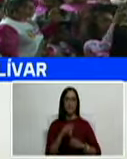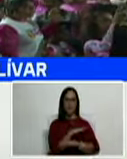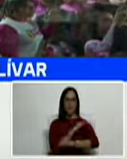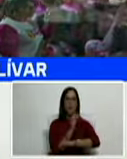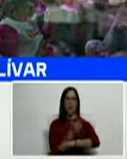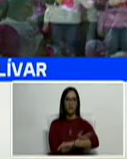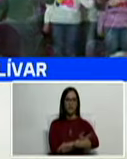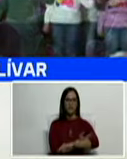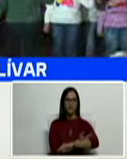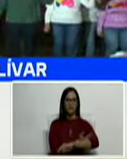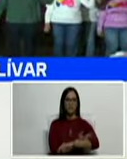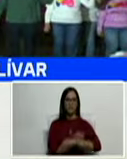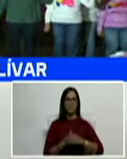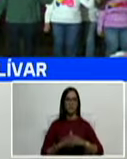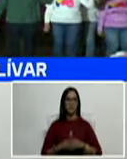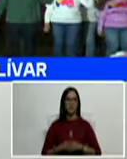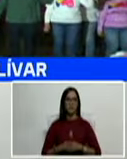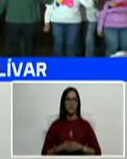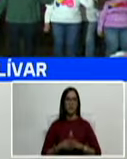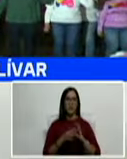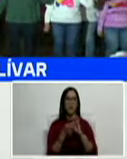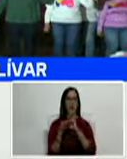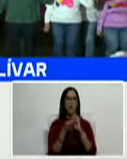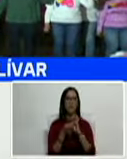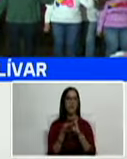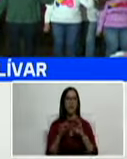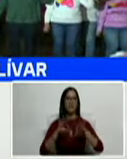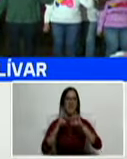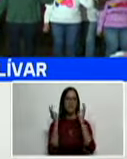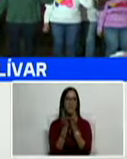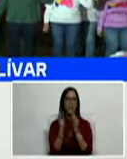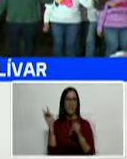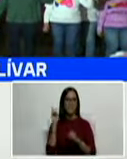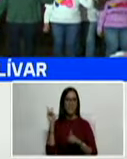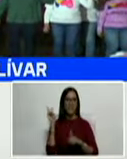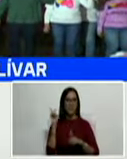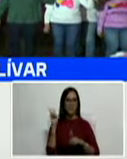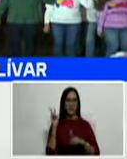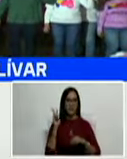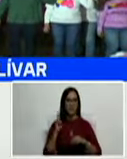Fortalecer la unión de la familia venezolana